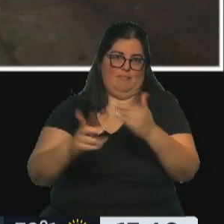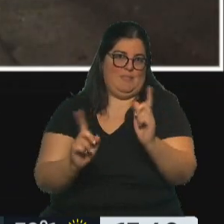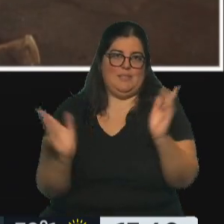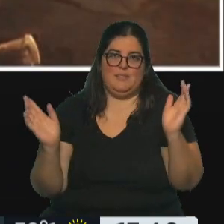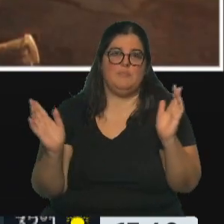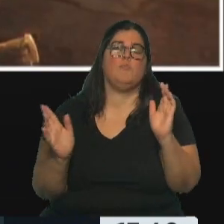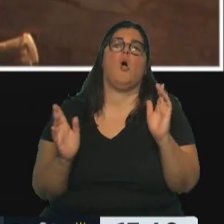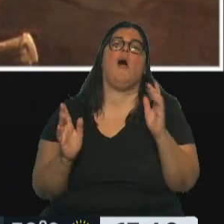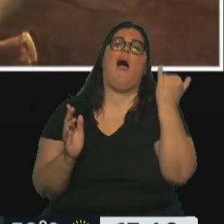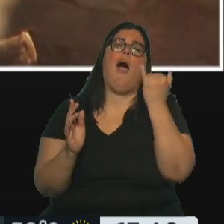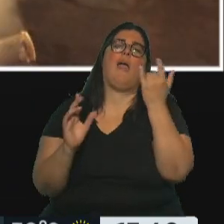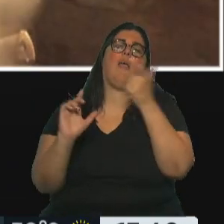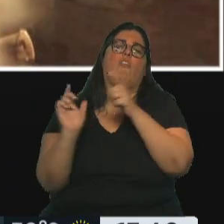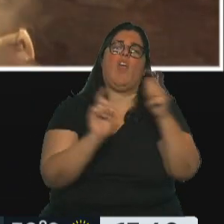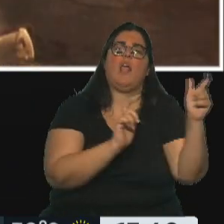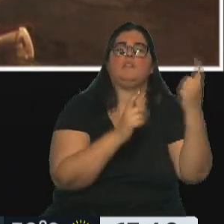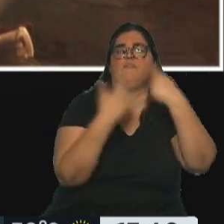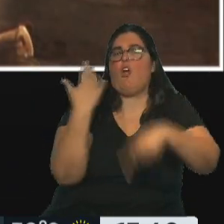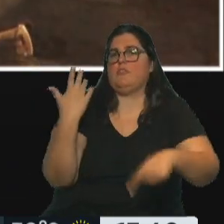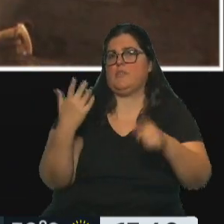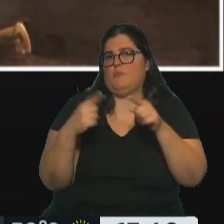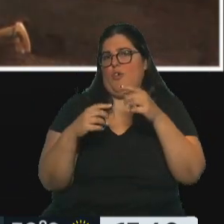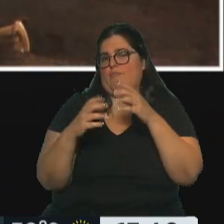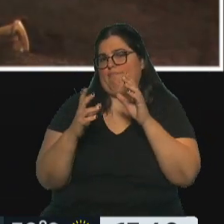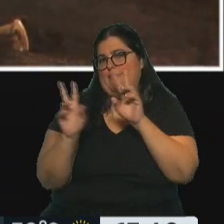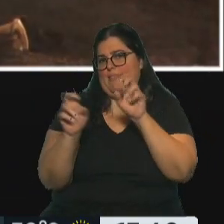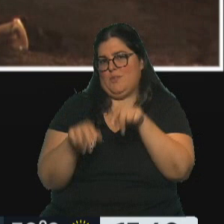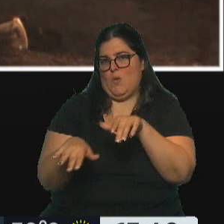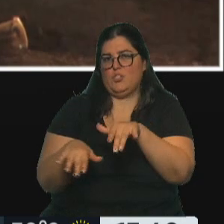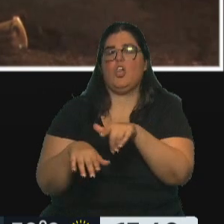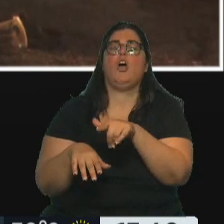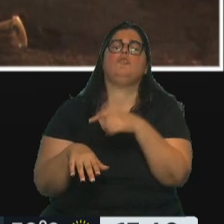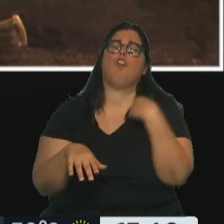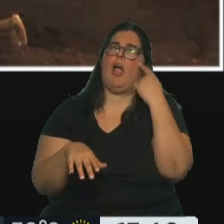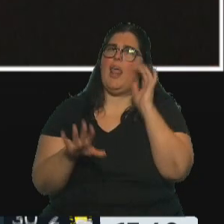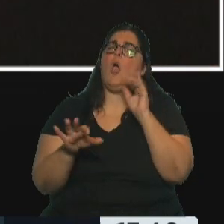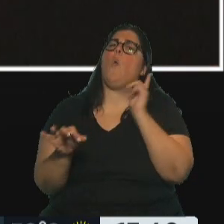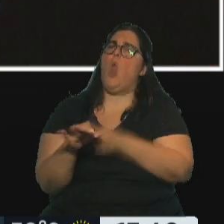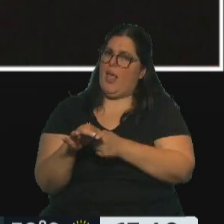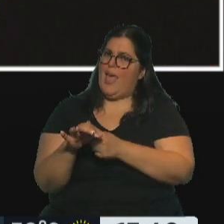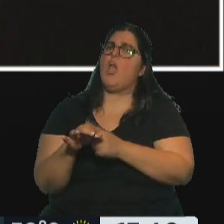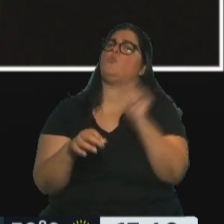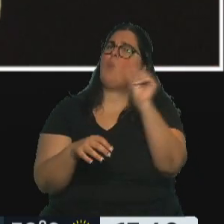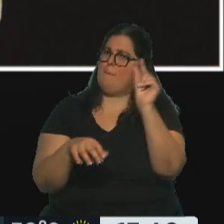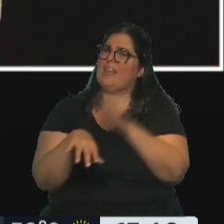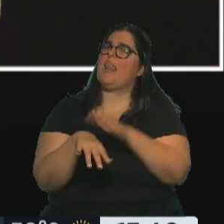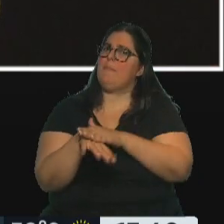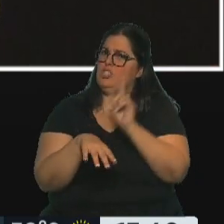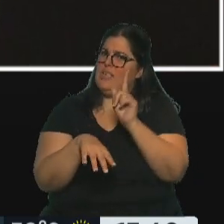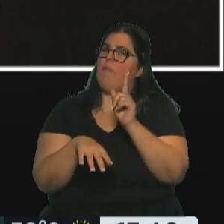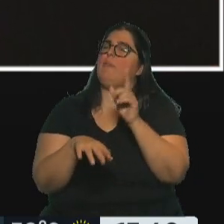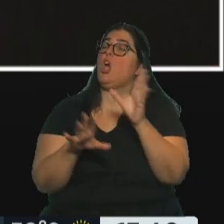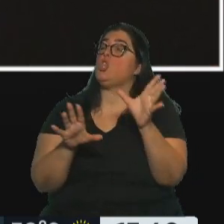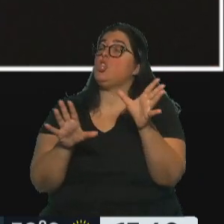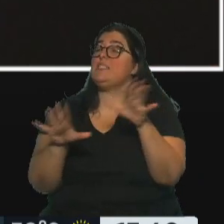supuesto, los matices alrededor del mismo, ¿no? Yo creo que el bloqueo es en parte responsable, claro, pero no explica toda la